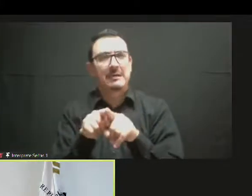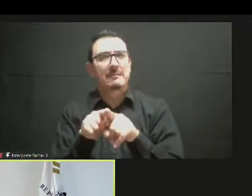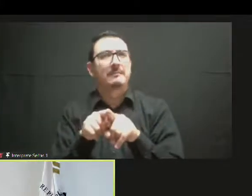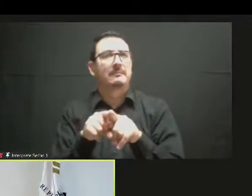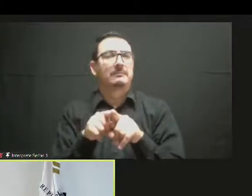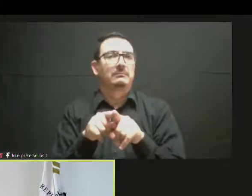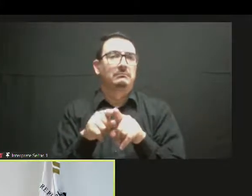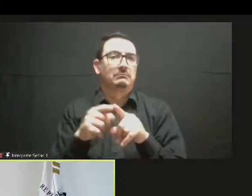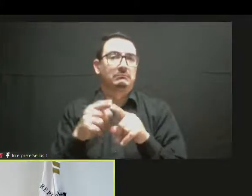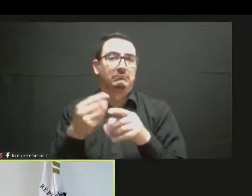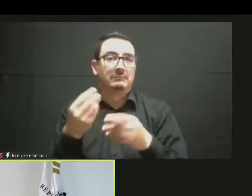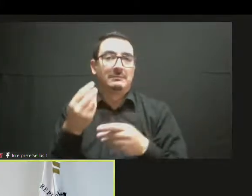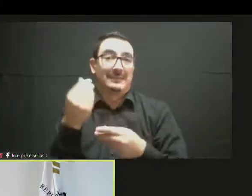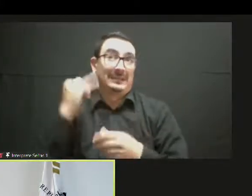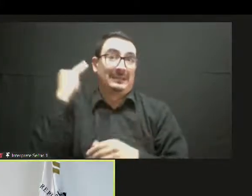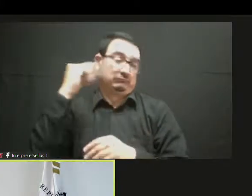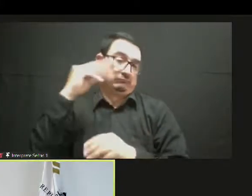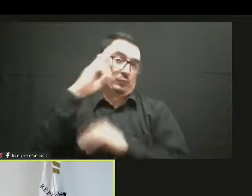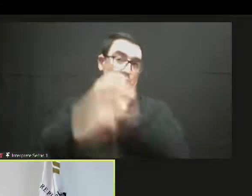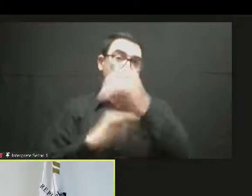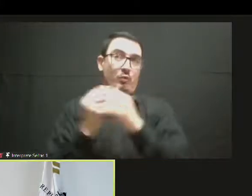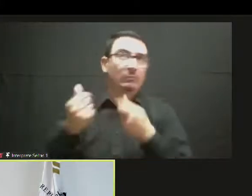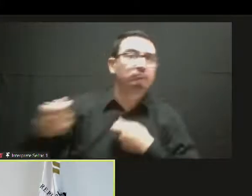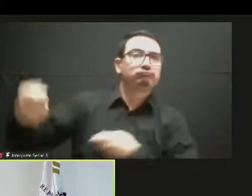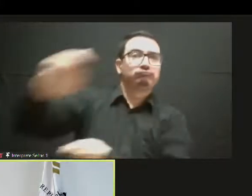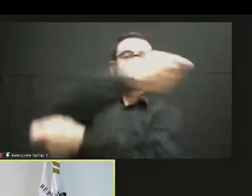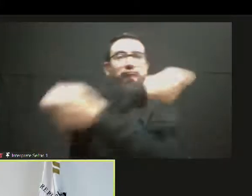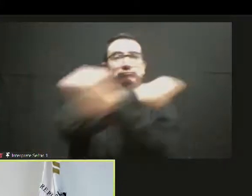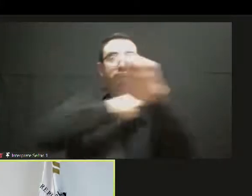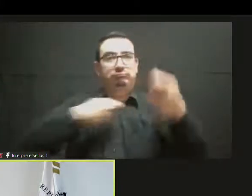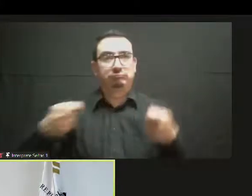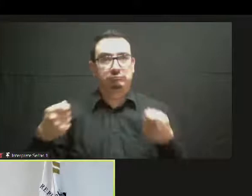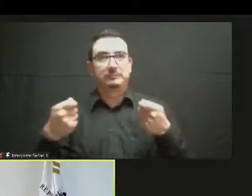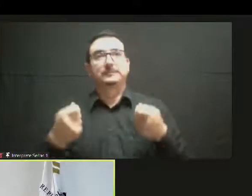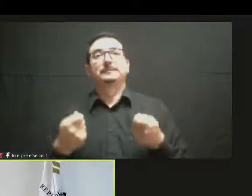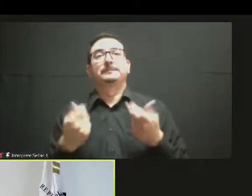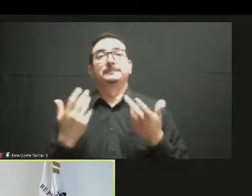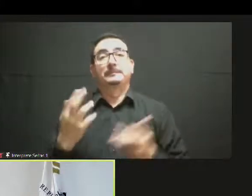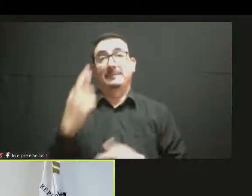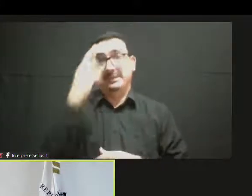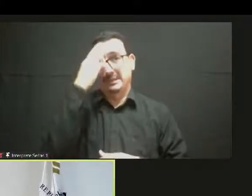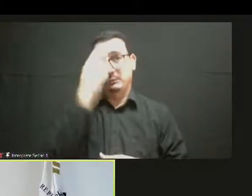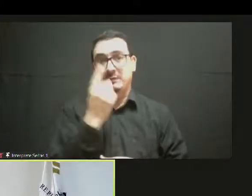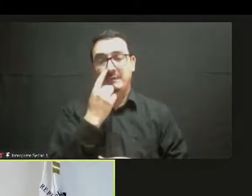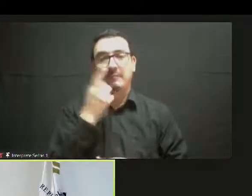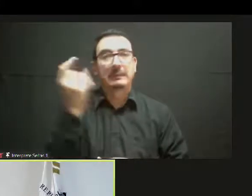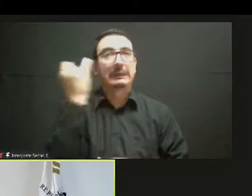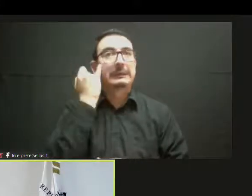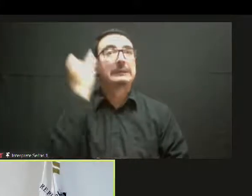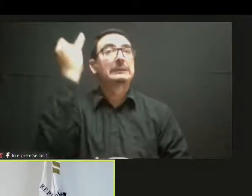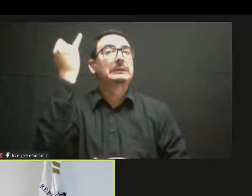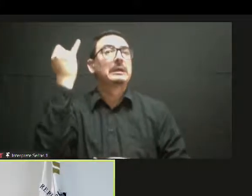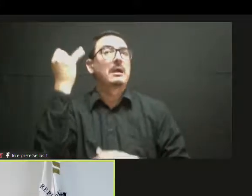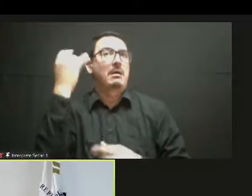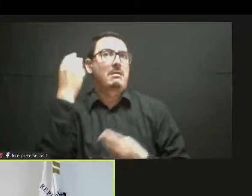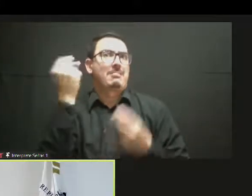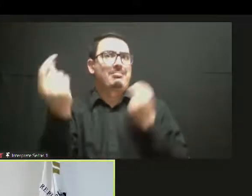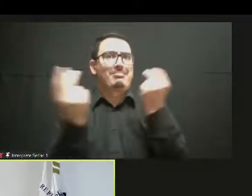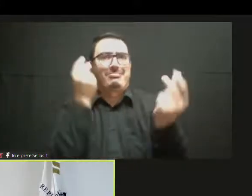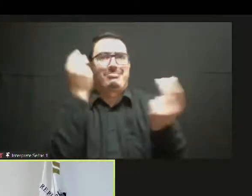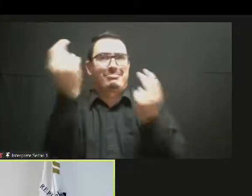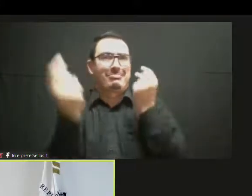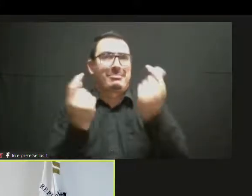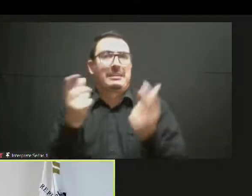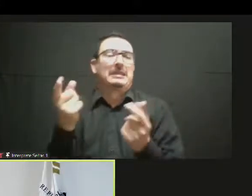También pusimos en marcha el programa Dominicana Creativa, a través del cual estamos apoyando a las industrias creativas y culturales